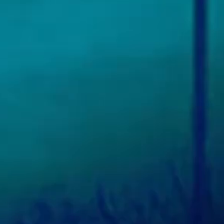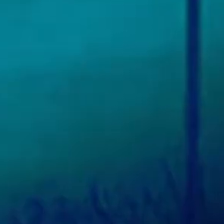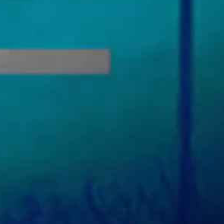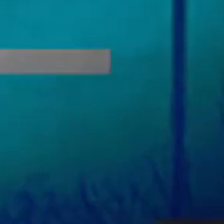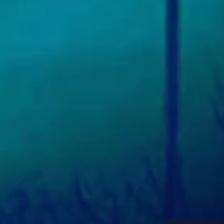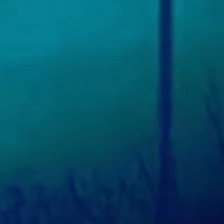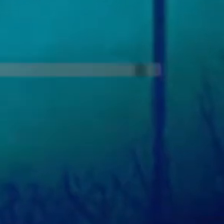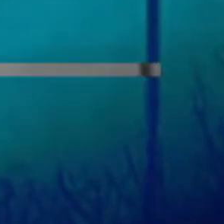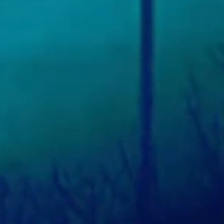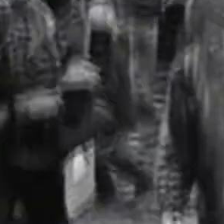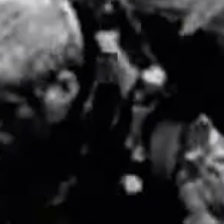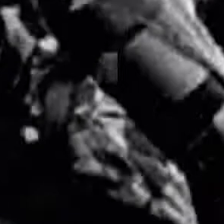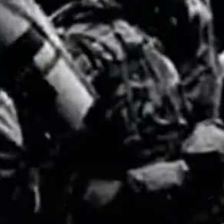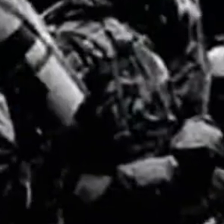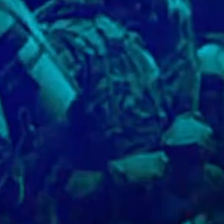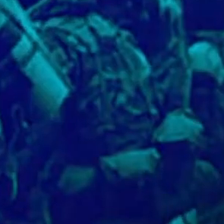a Dios.